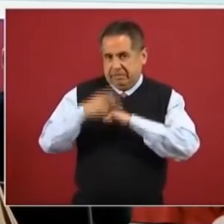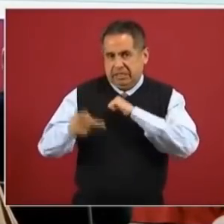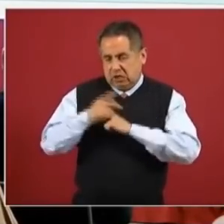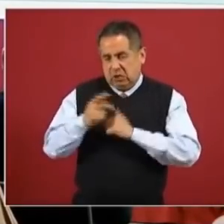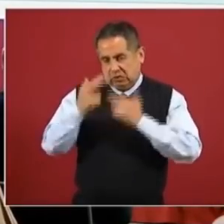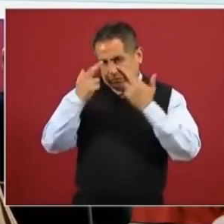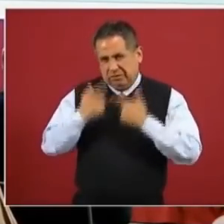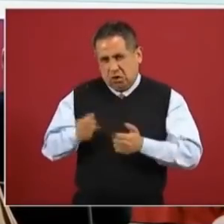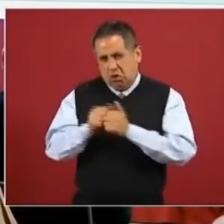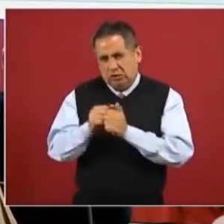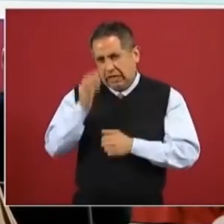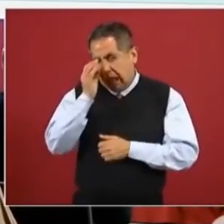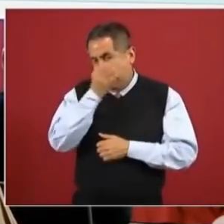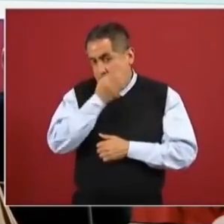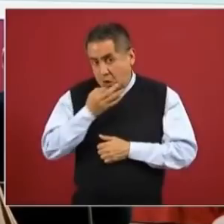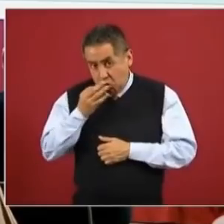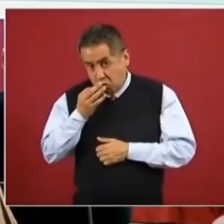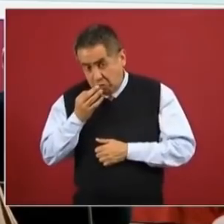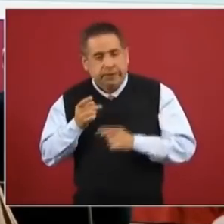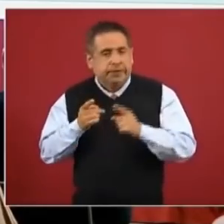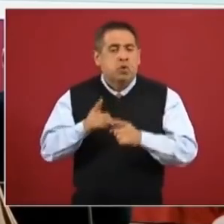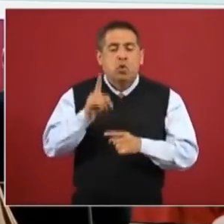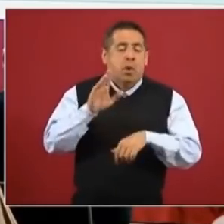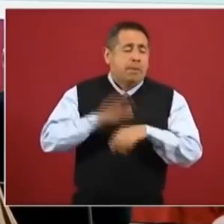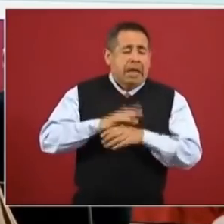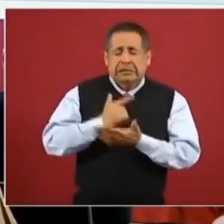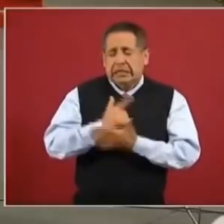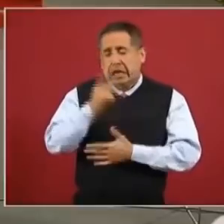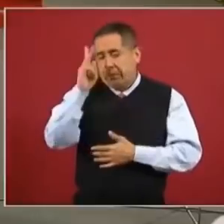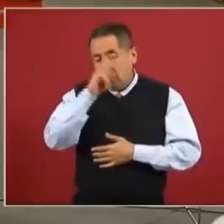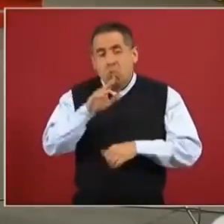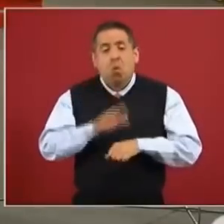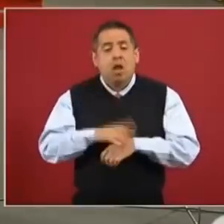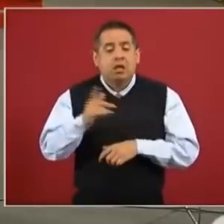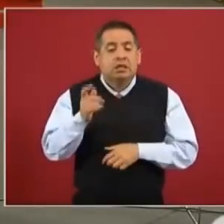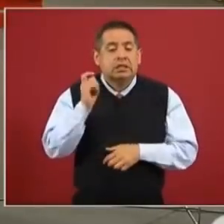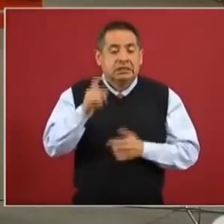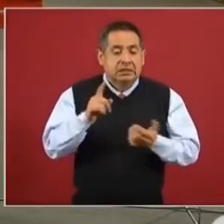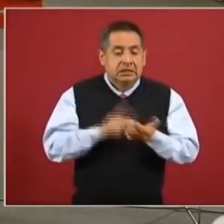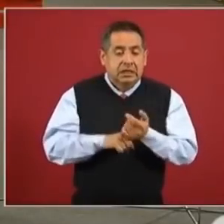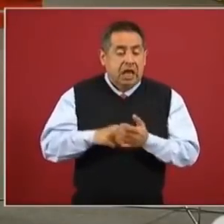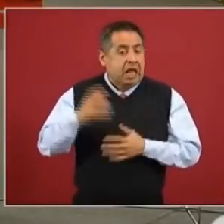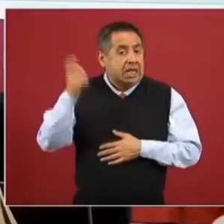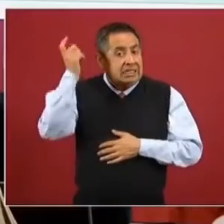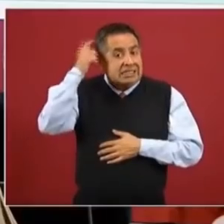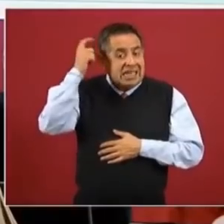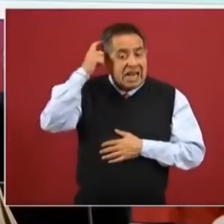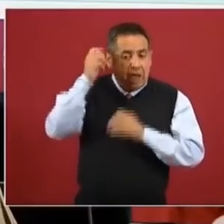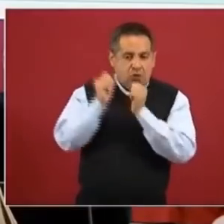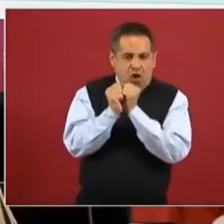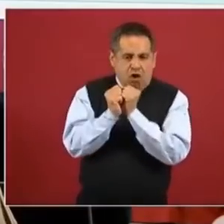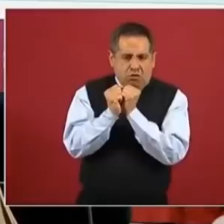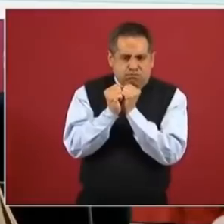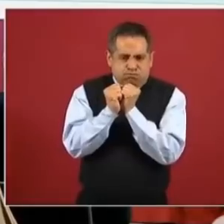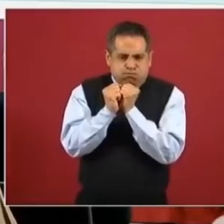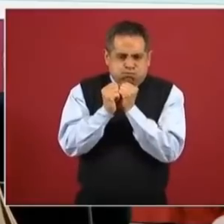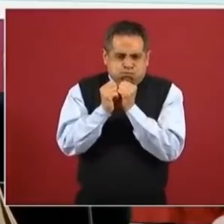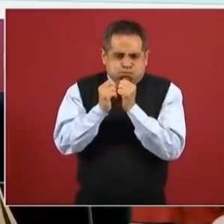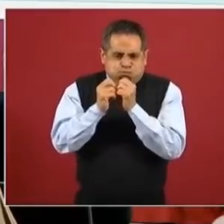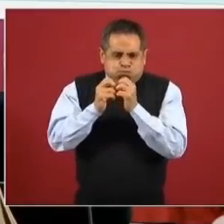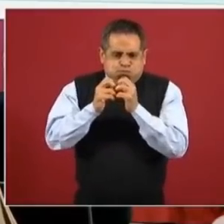Y finalmente, una de las complicaciones más graves es la inflamación del cerebro o encefalitis.